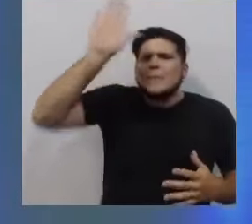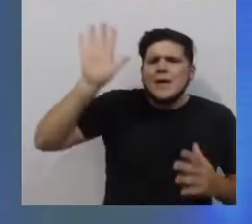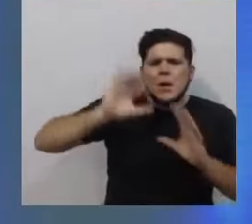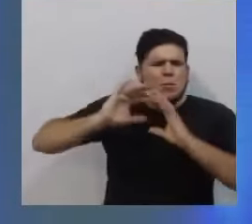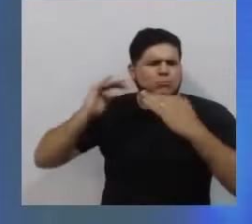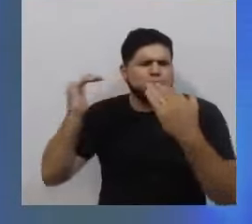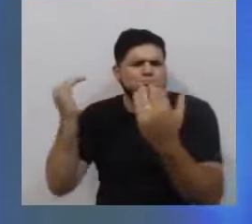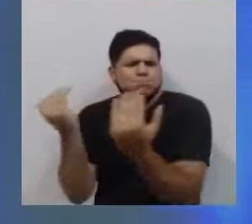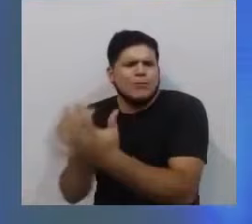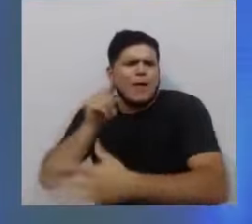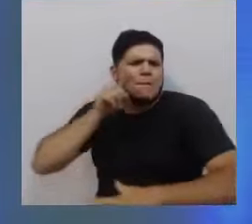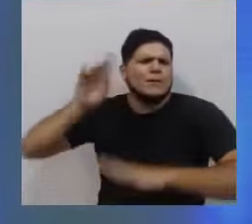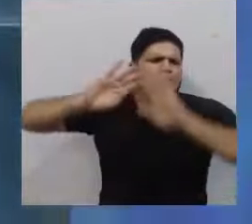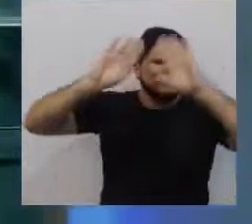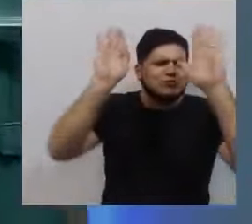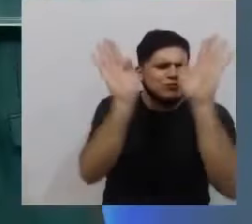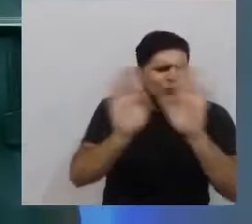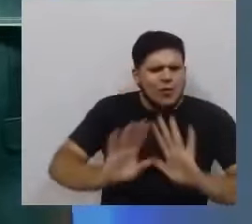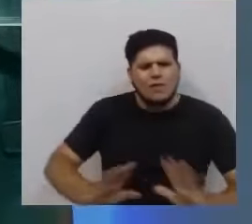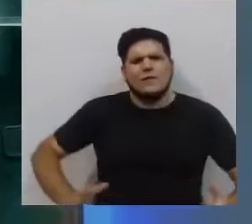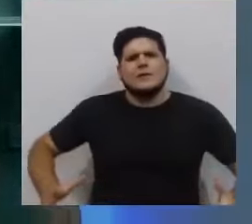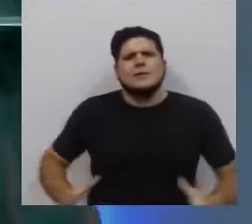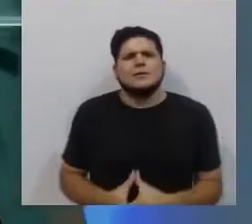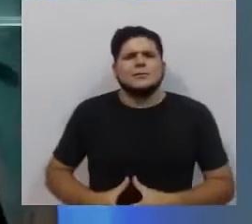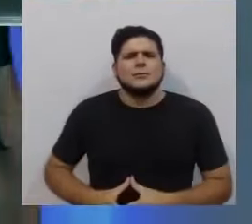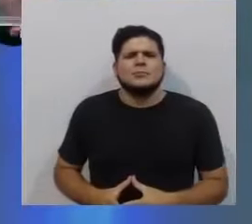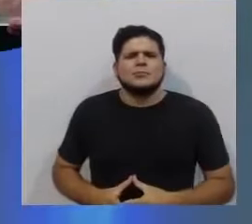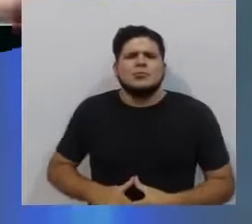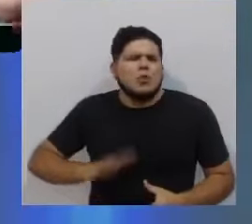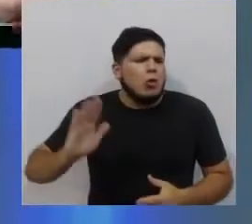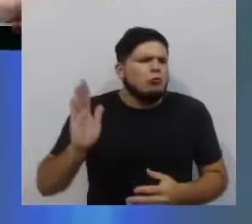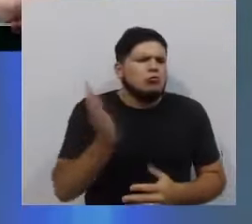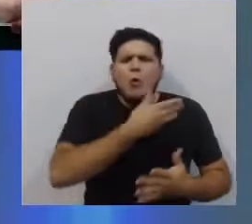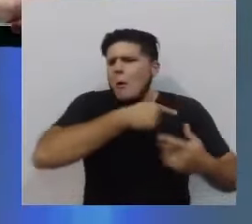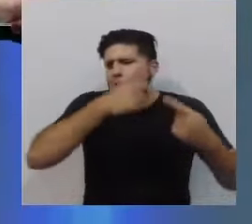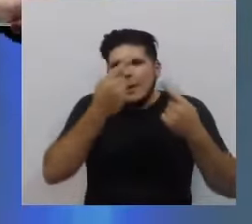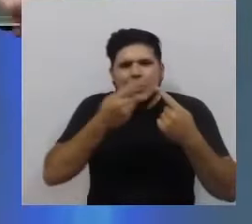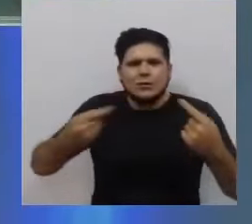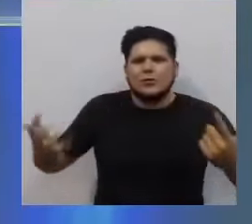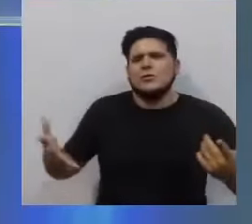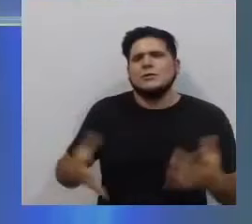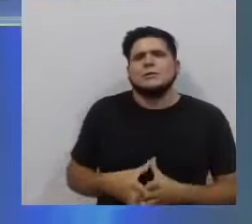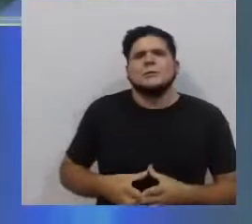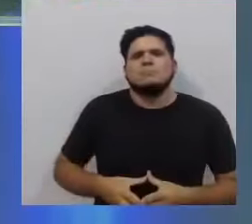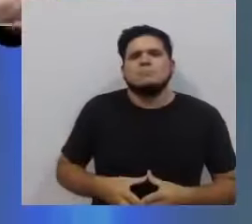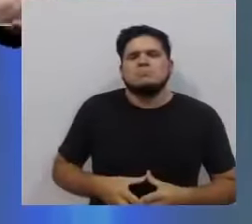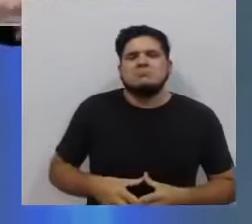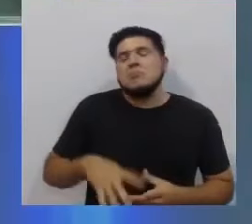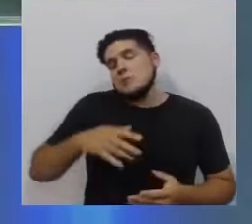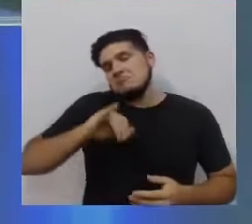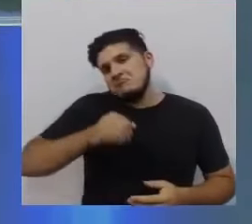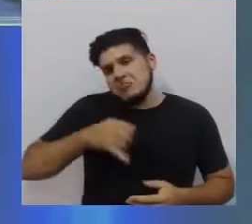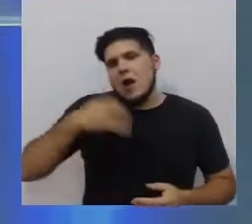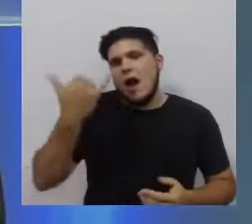de lo que puedo ver de lo que pueda entender del universo hay cosas señor que yo no las puedo discernir o las puedo entender